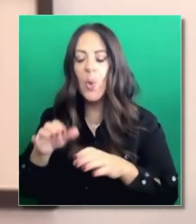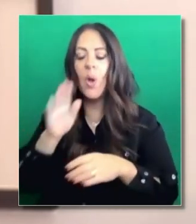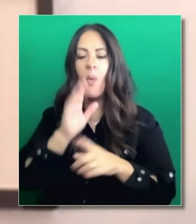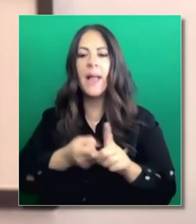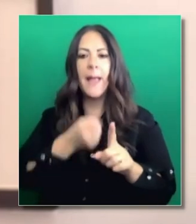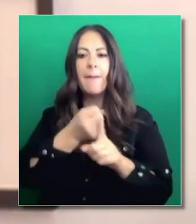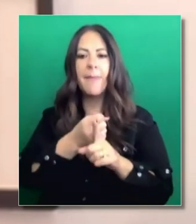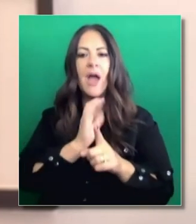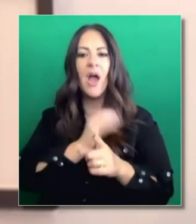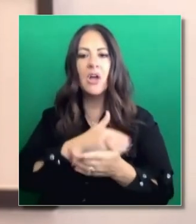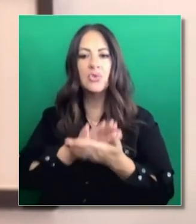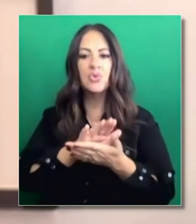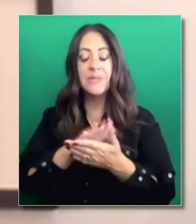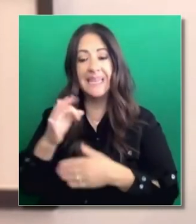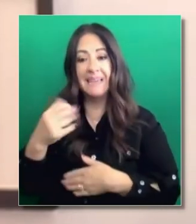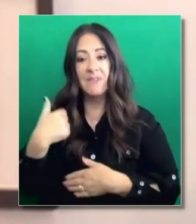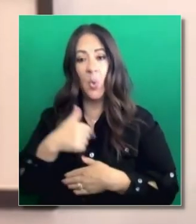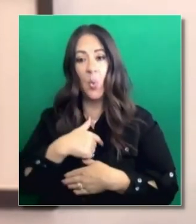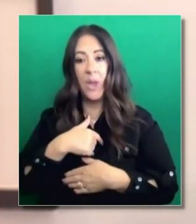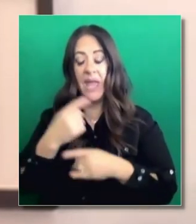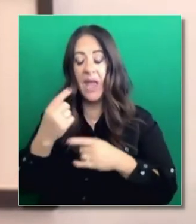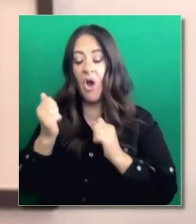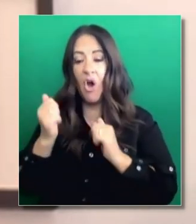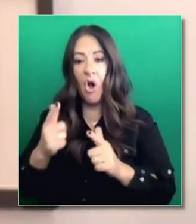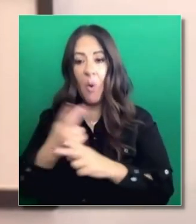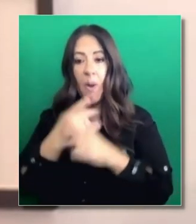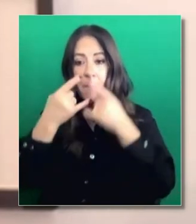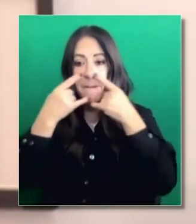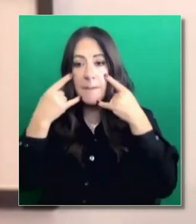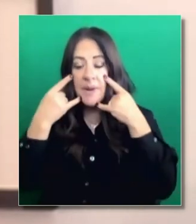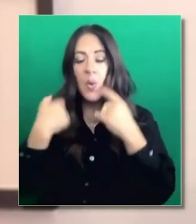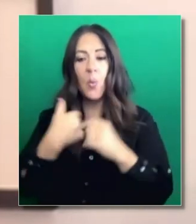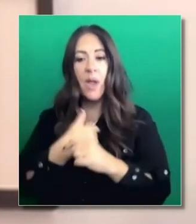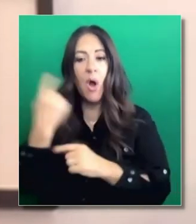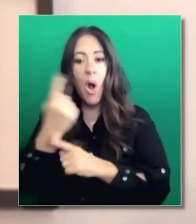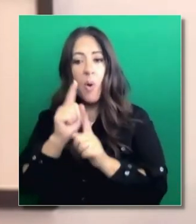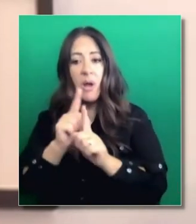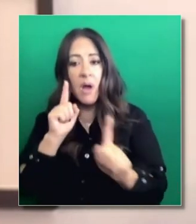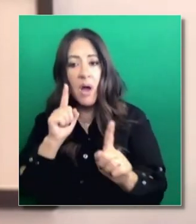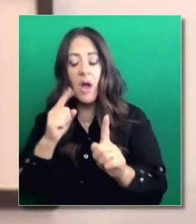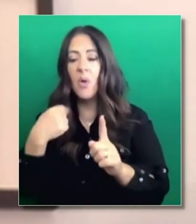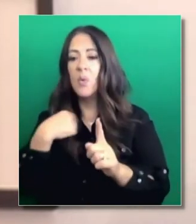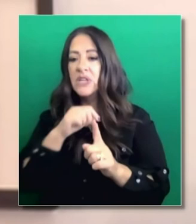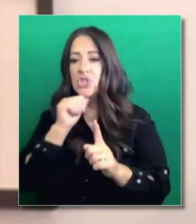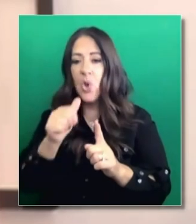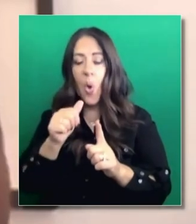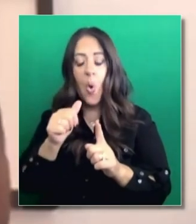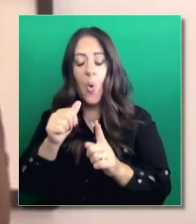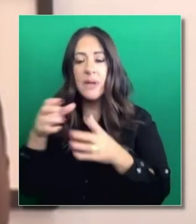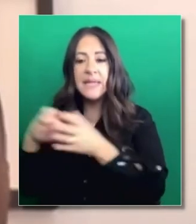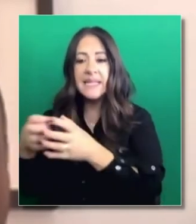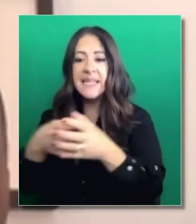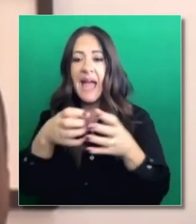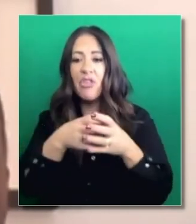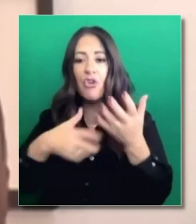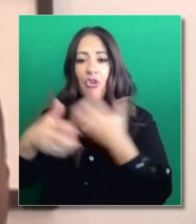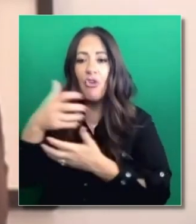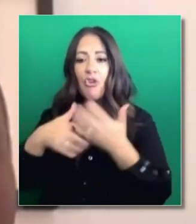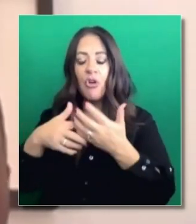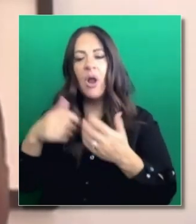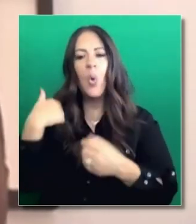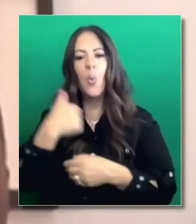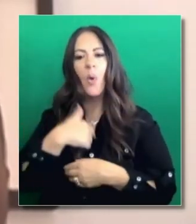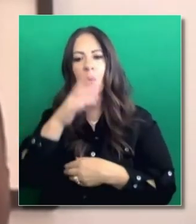escuelas. Nosotros, si nos regulamos en la comunidad usando mascarillas, guardando distancia, evitando aglomeraciones